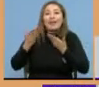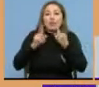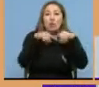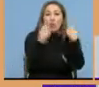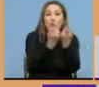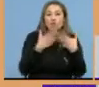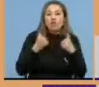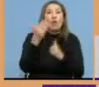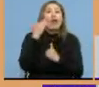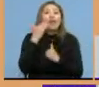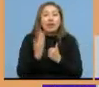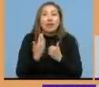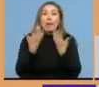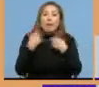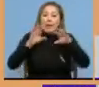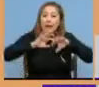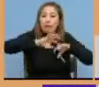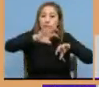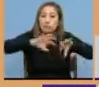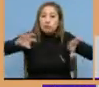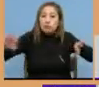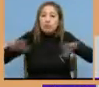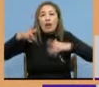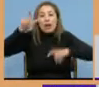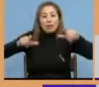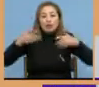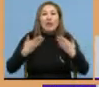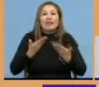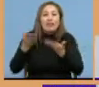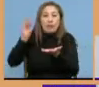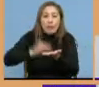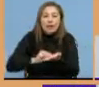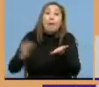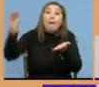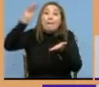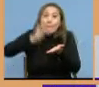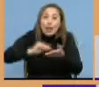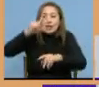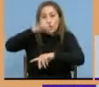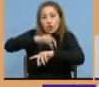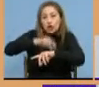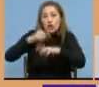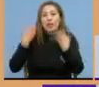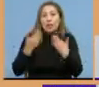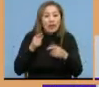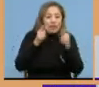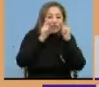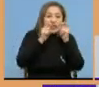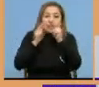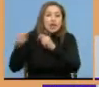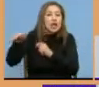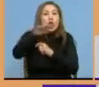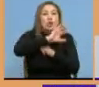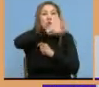puestos de salud a la tarde para poder descentralizar la atención y bueno continuar aumentando más especialidades que puedan recorrer el interior